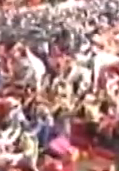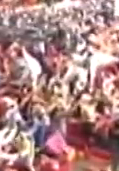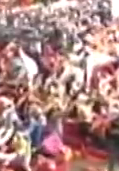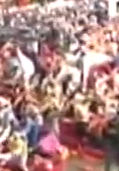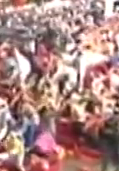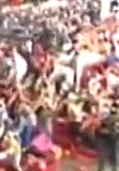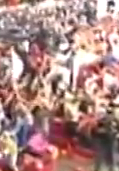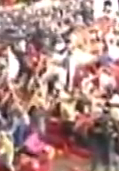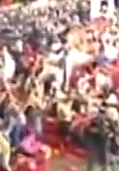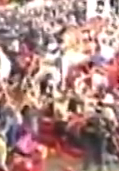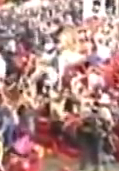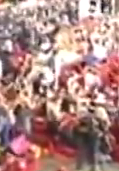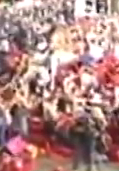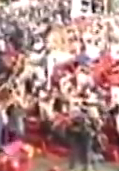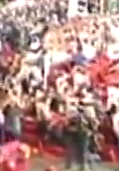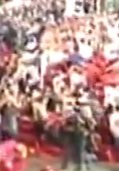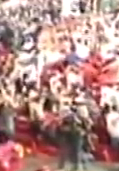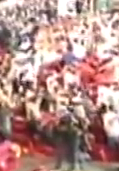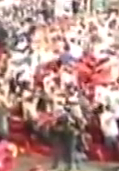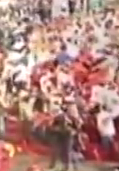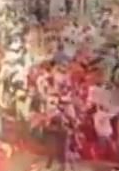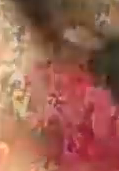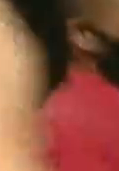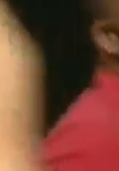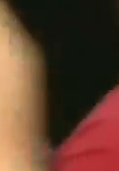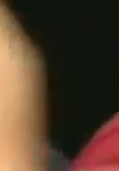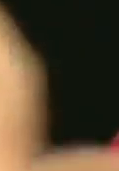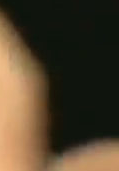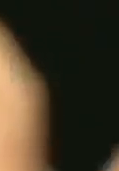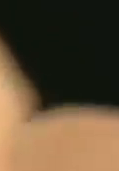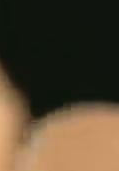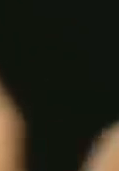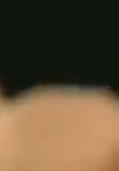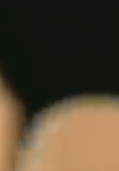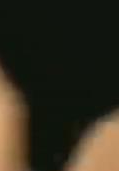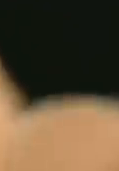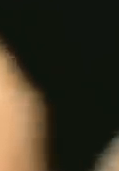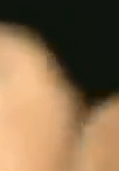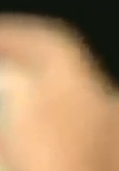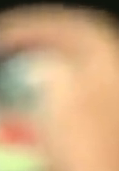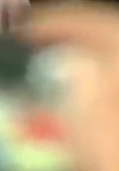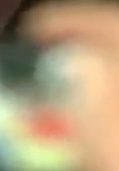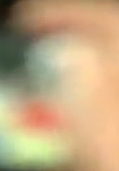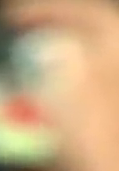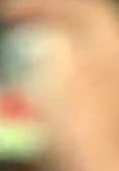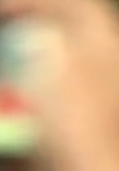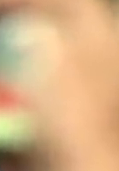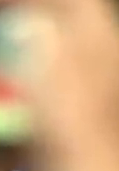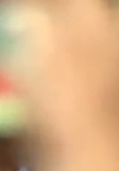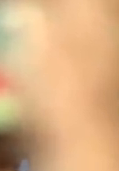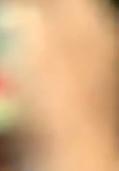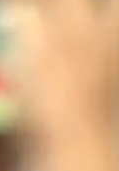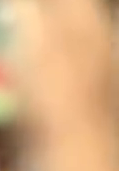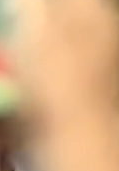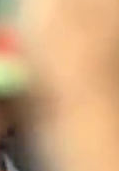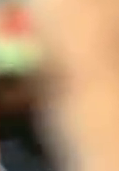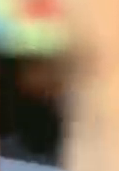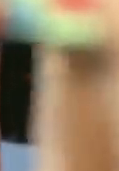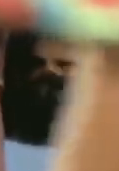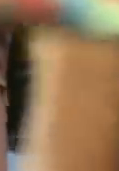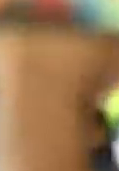presencia de diez mil trabajadores en estos espacios hombres y mujeres comprometidos